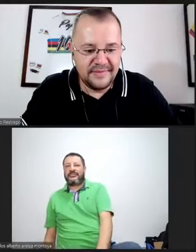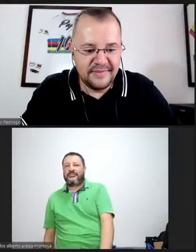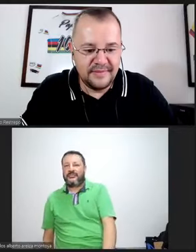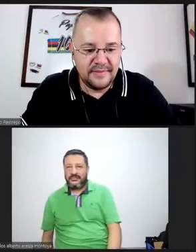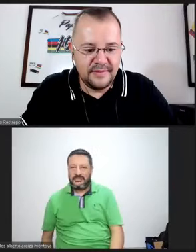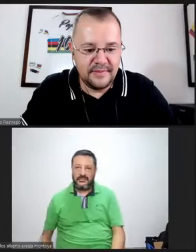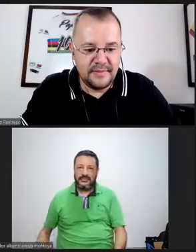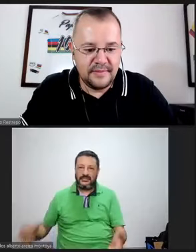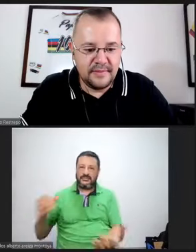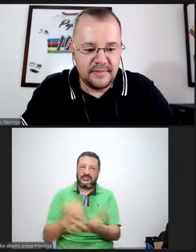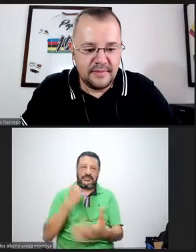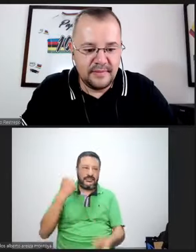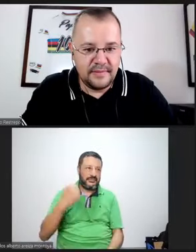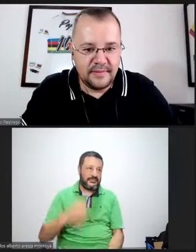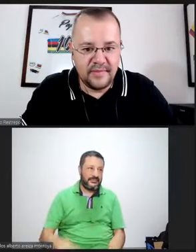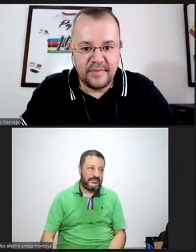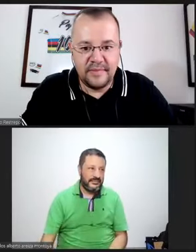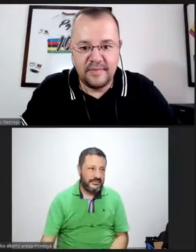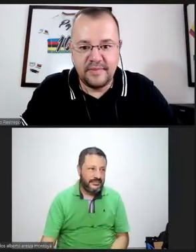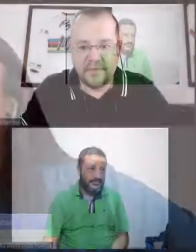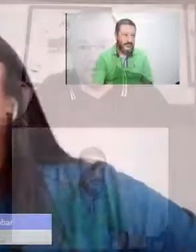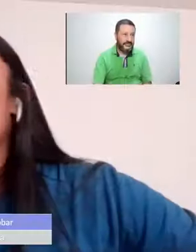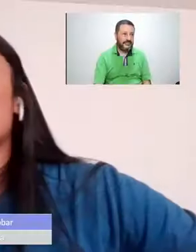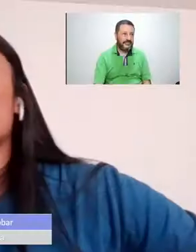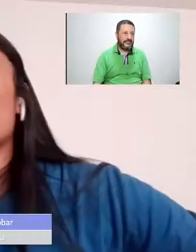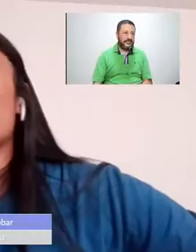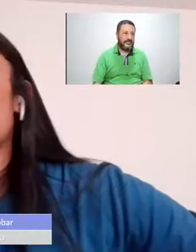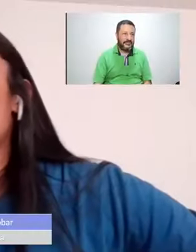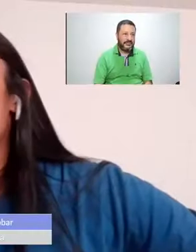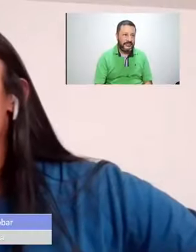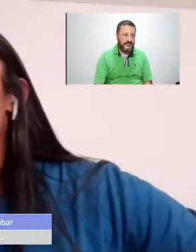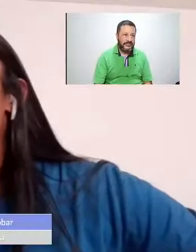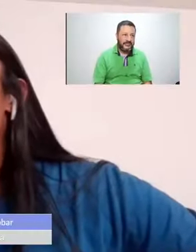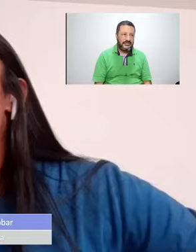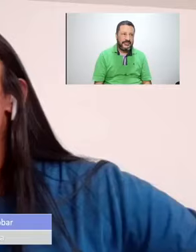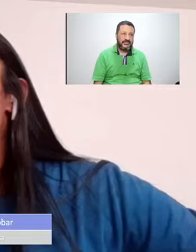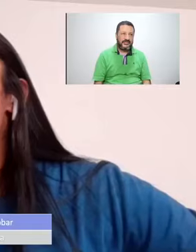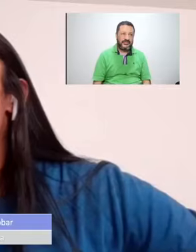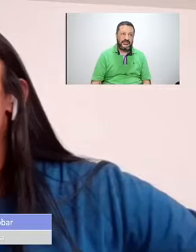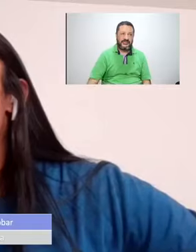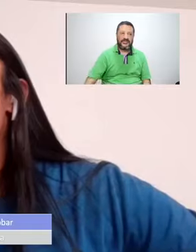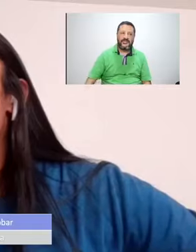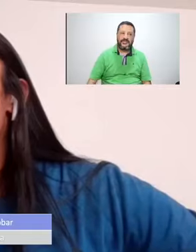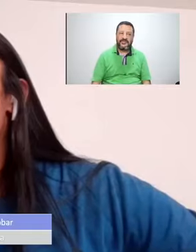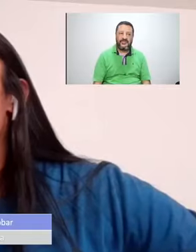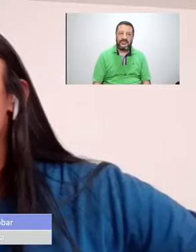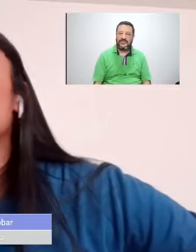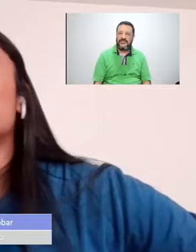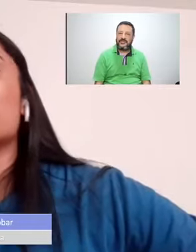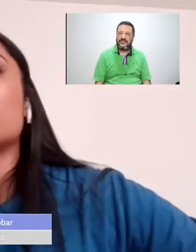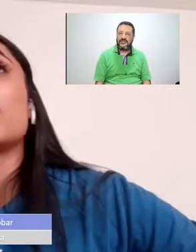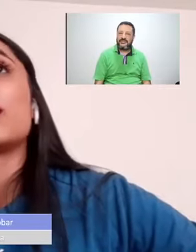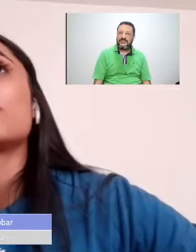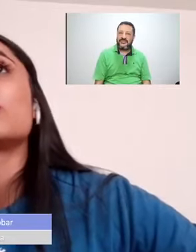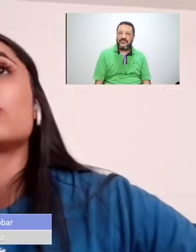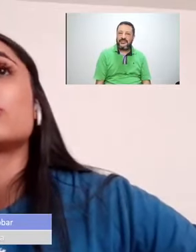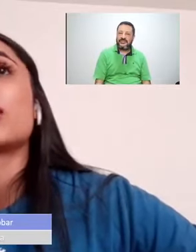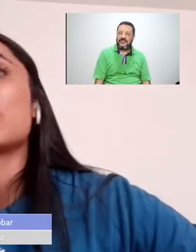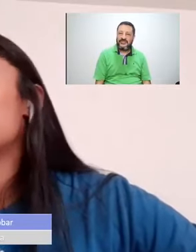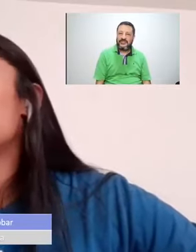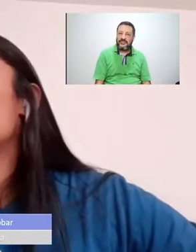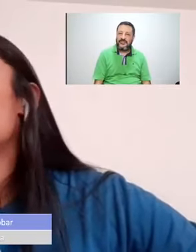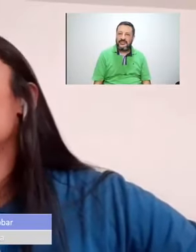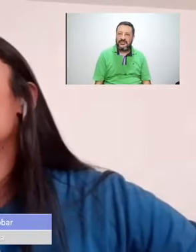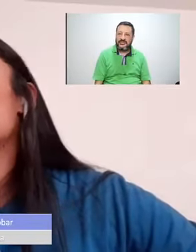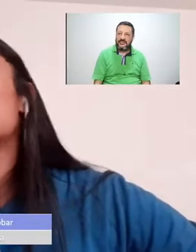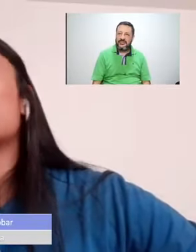madre, casi que no. Y eso fue como en octubre, y en diciembre, bueno, como veníamos de una